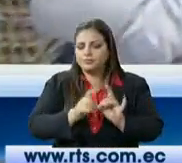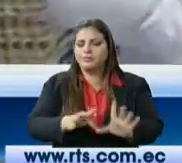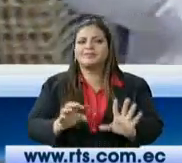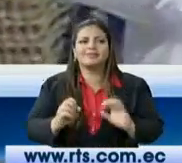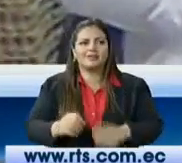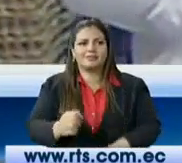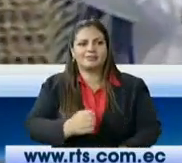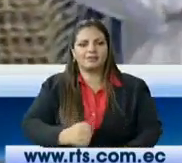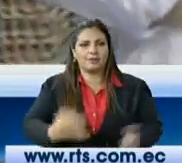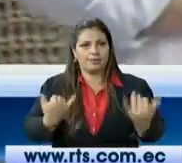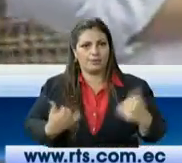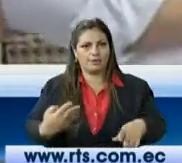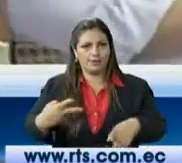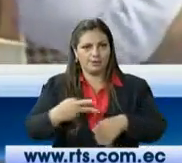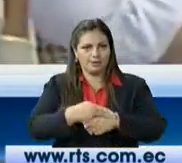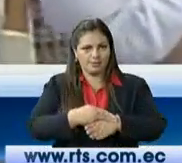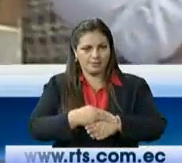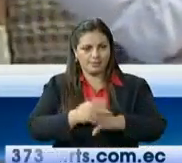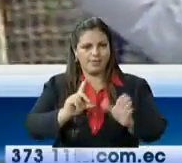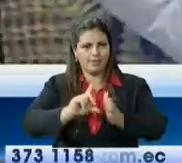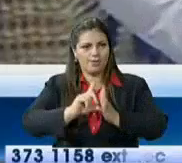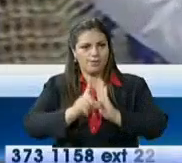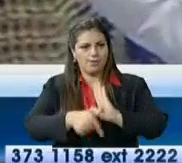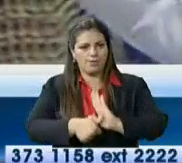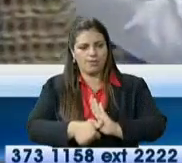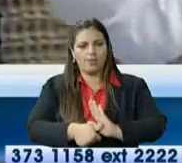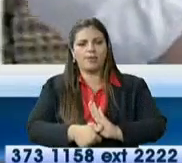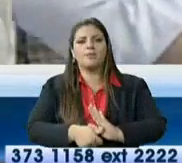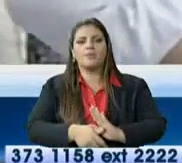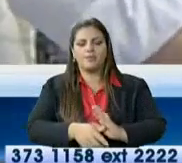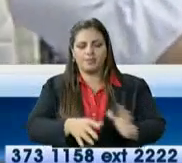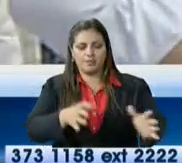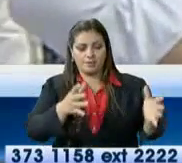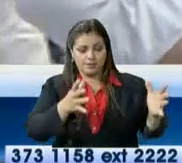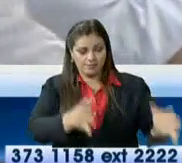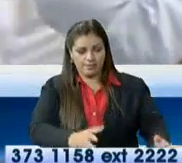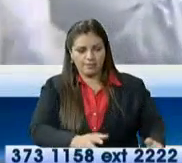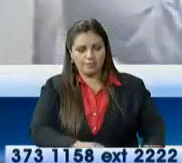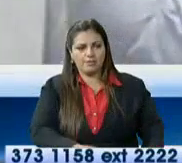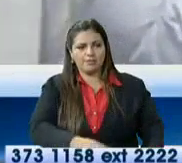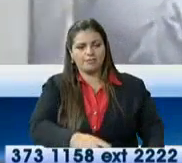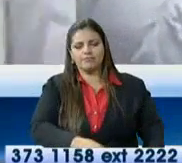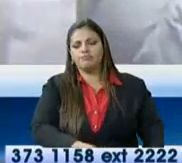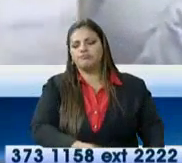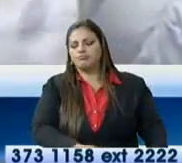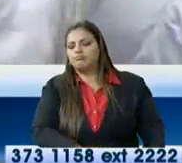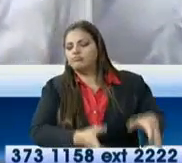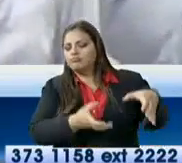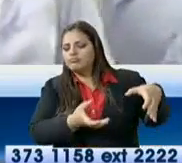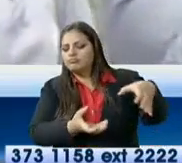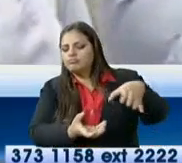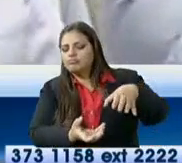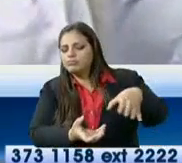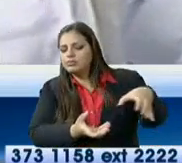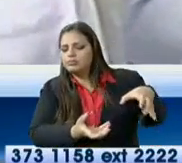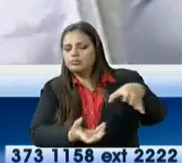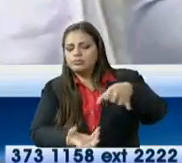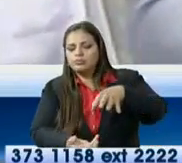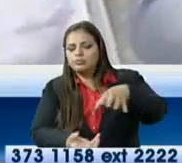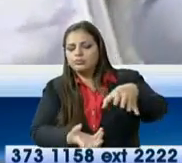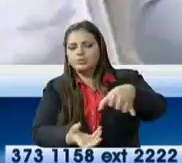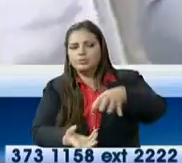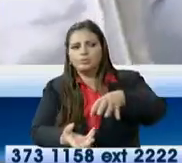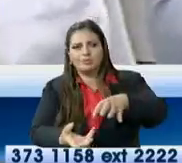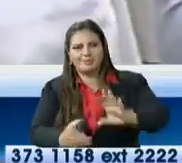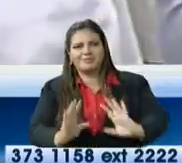corte comercial. Luego vamos ya a sacar la mezcla para proceder con el corte. Así que esto lo veremos después del corte y volvemos con